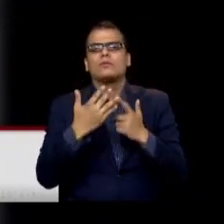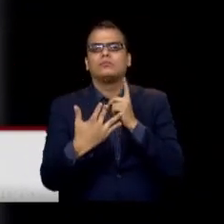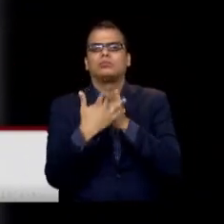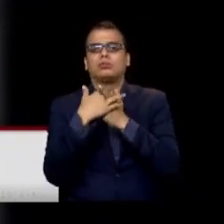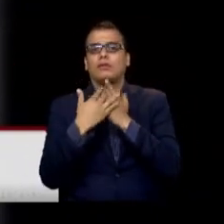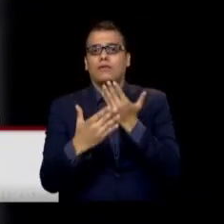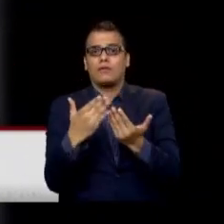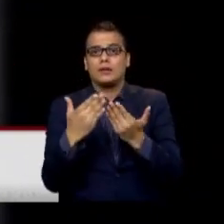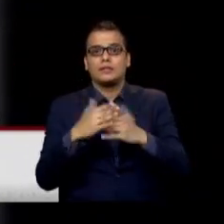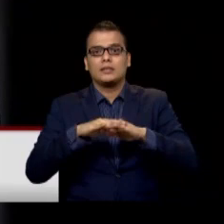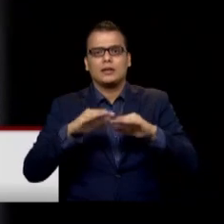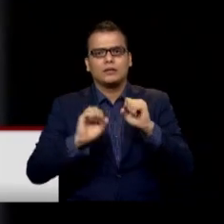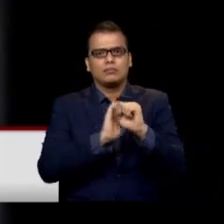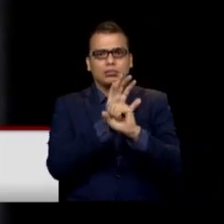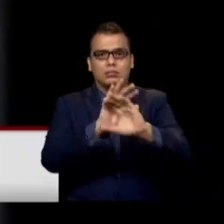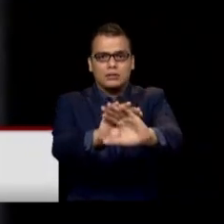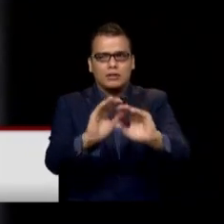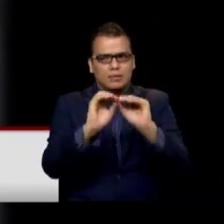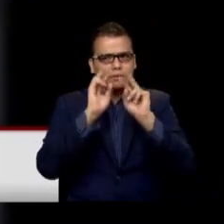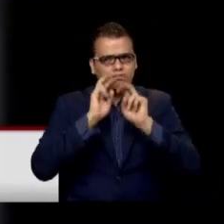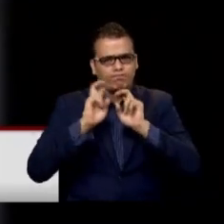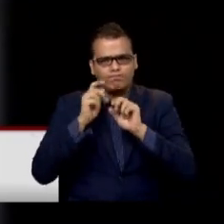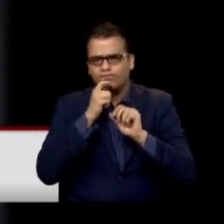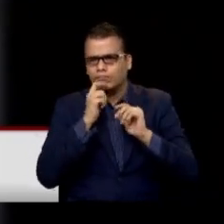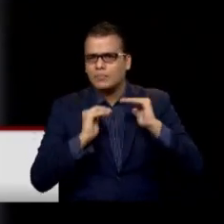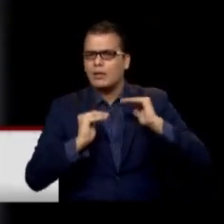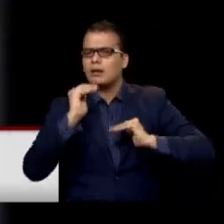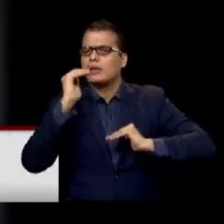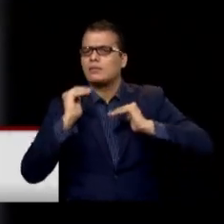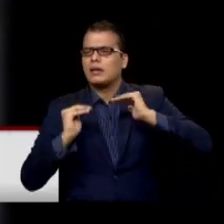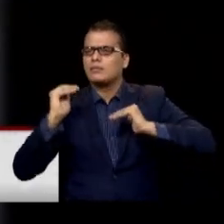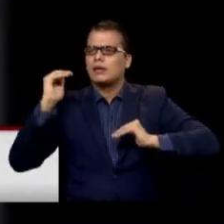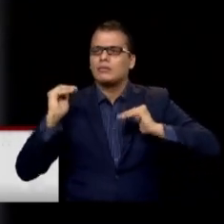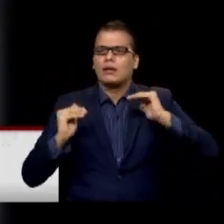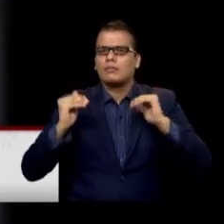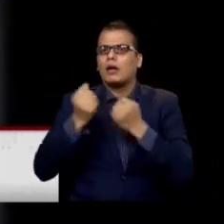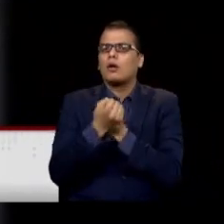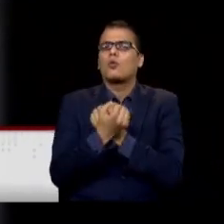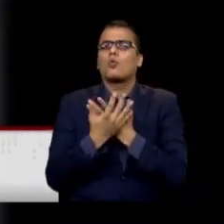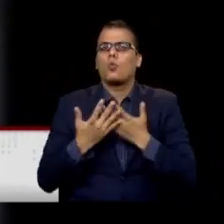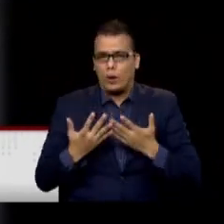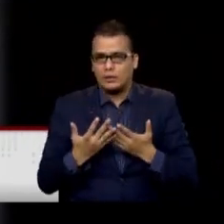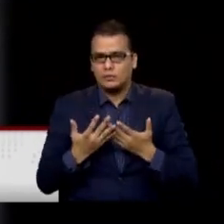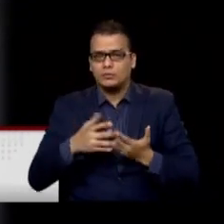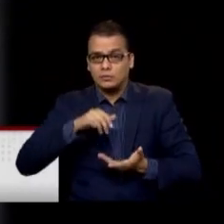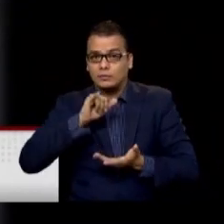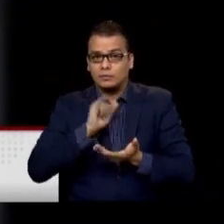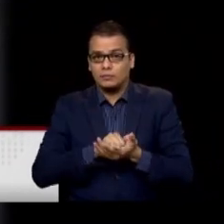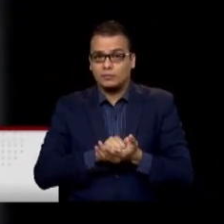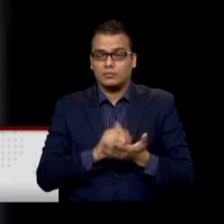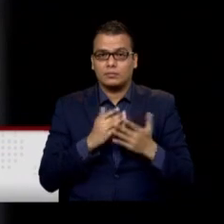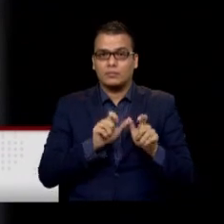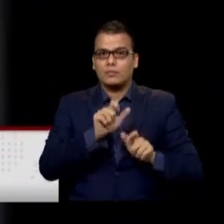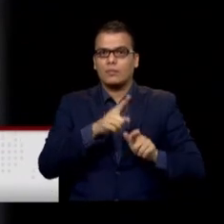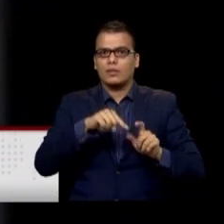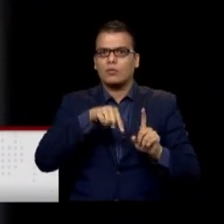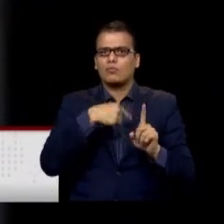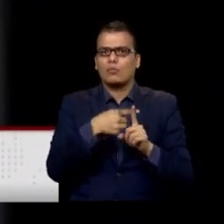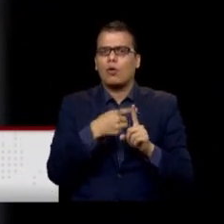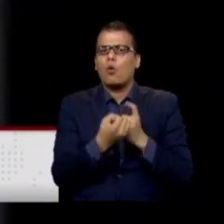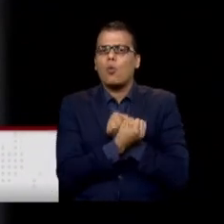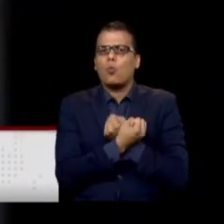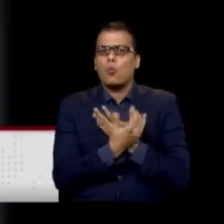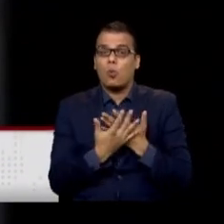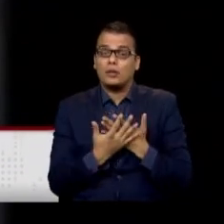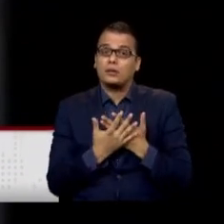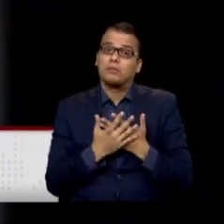hacer estudio poblacional de poder buscar marcadores. ¿Cuántas personas de esas a las que le hacemos las pruebas dieron positivas? Lo que significa que